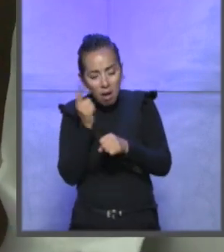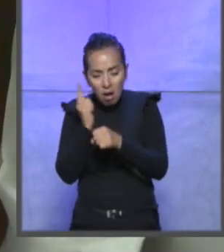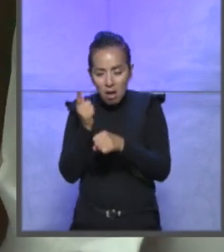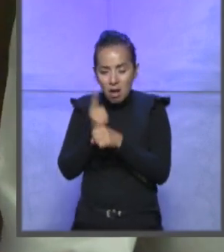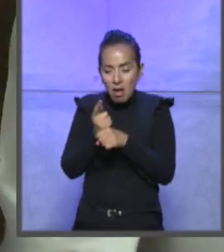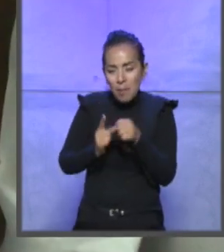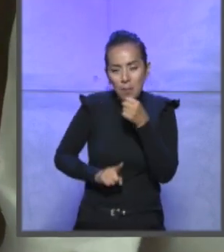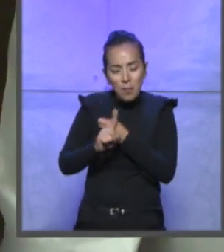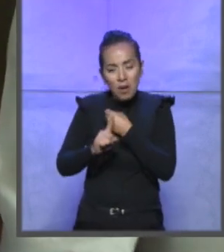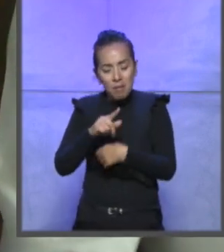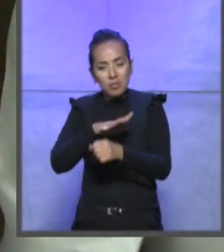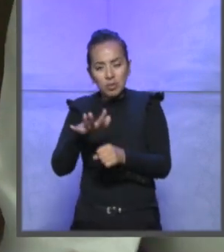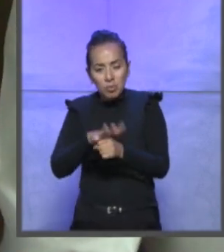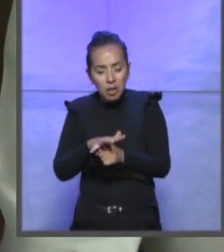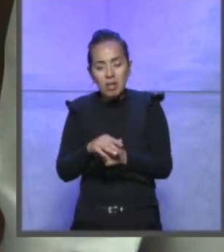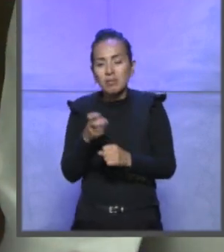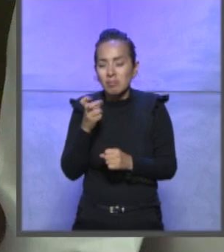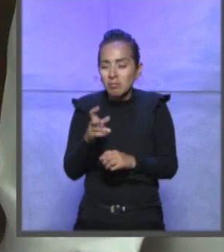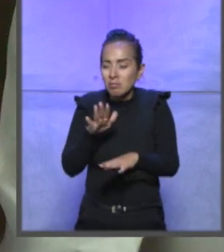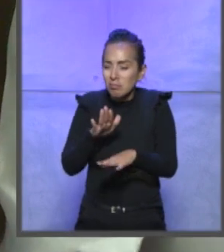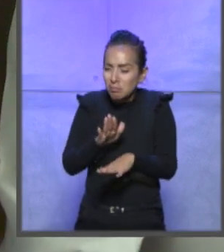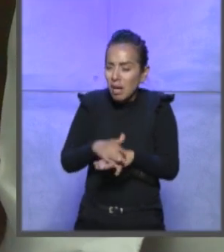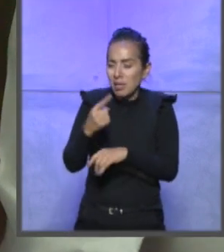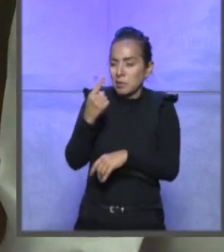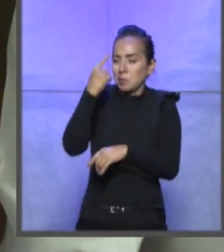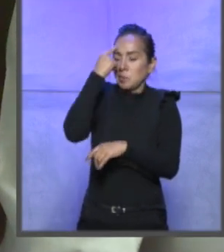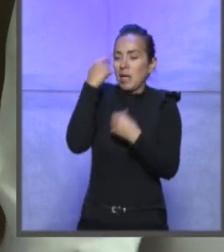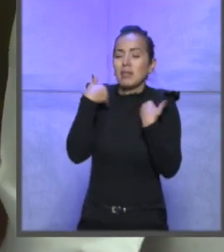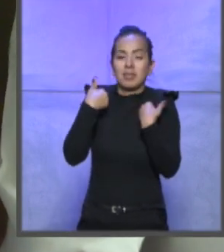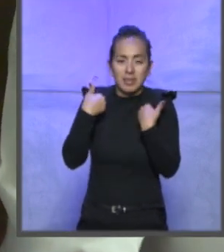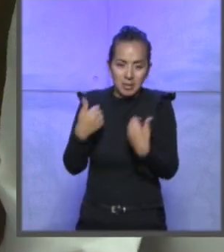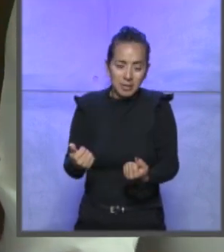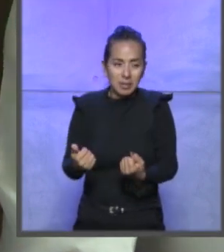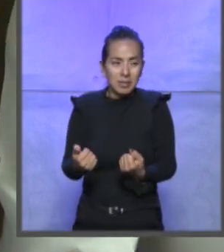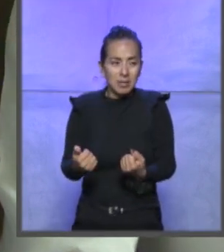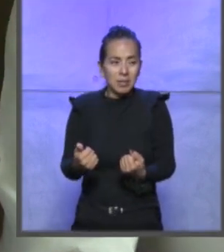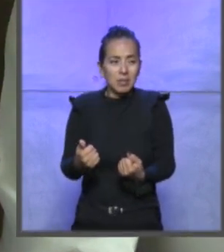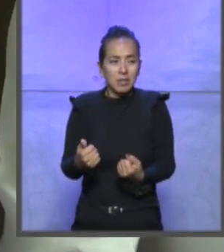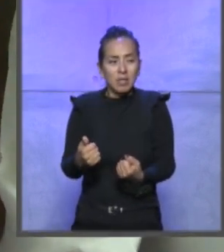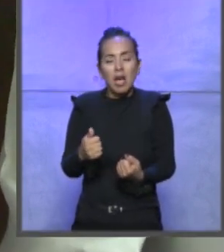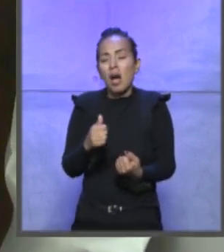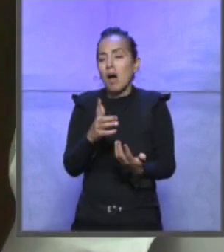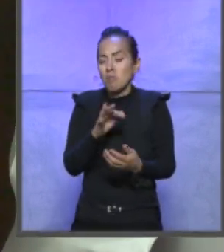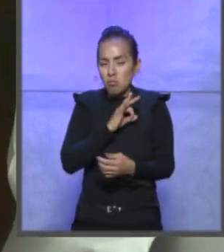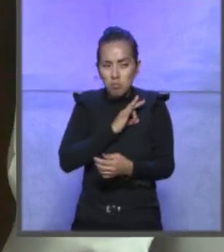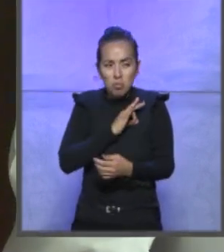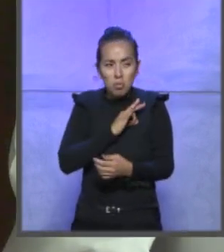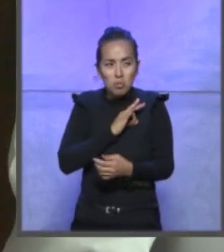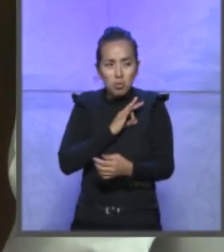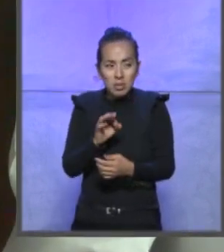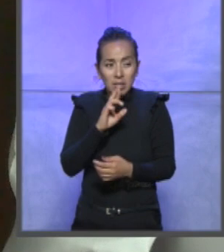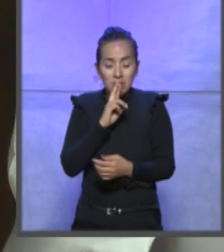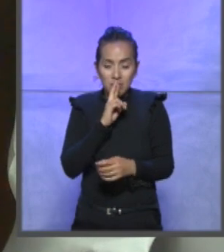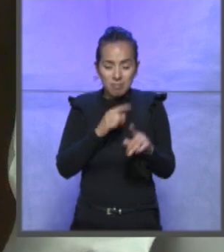lo empecemos a manejar de una manera un poco más consciente y así poder llegar a una conclusión,